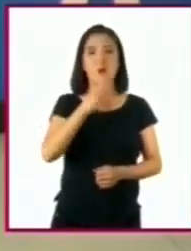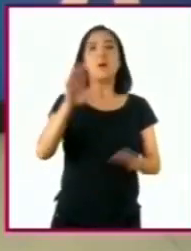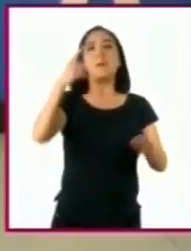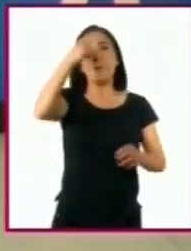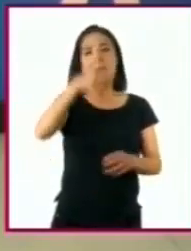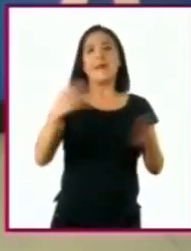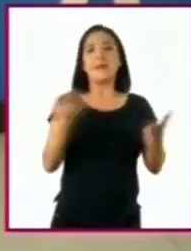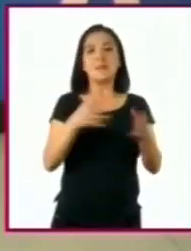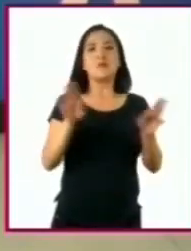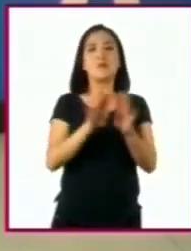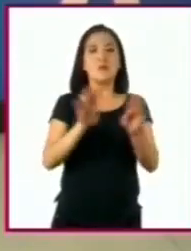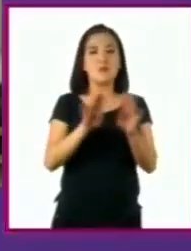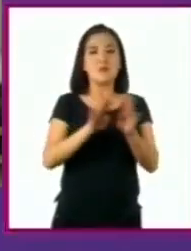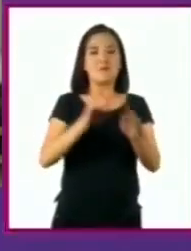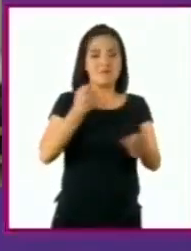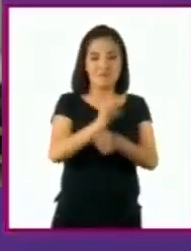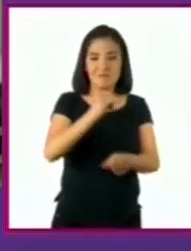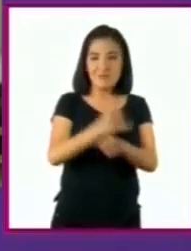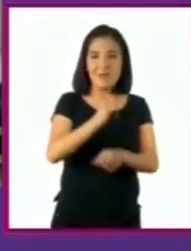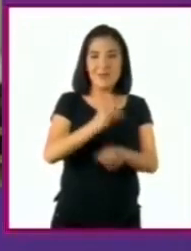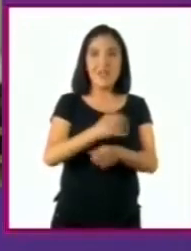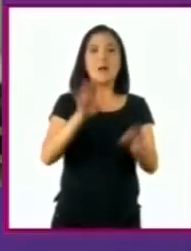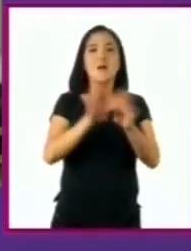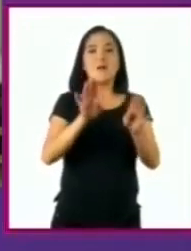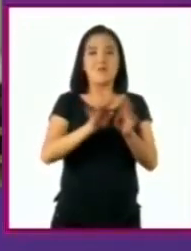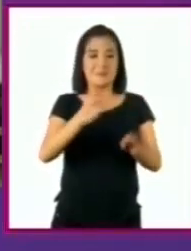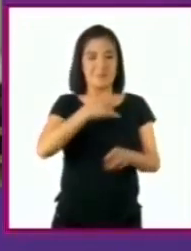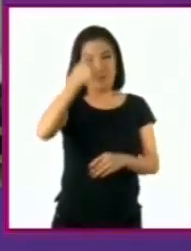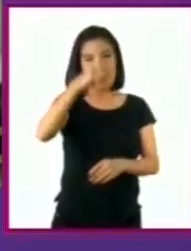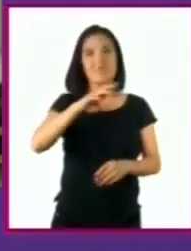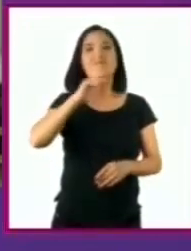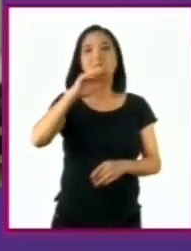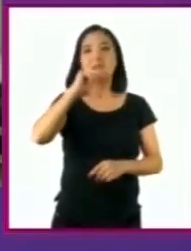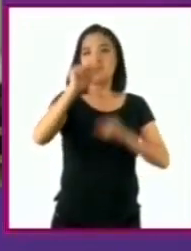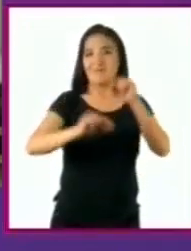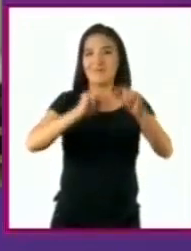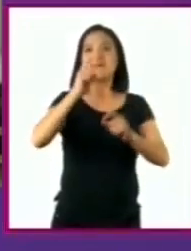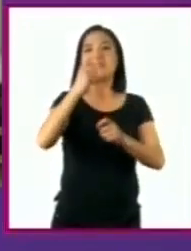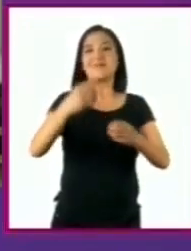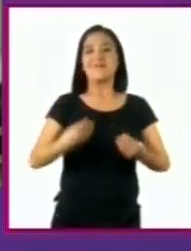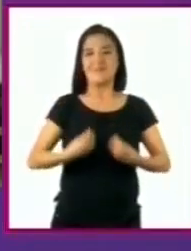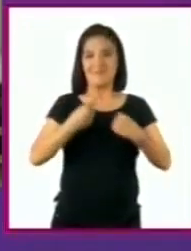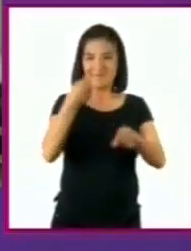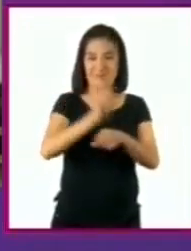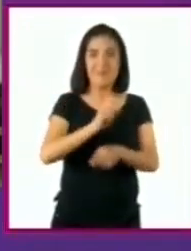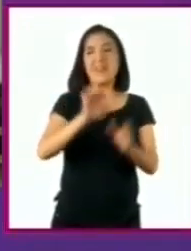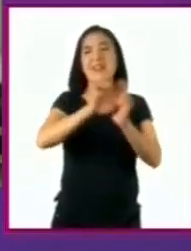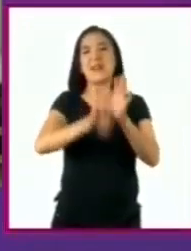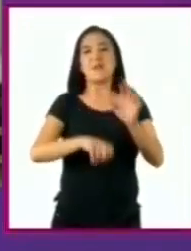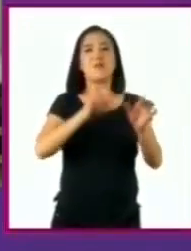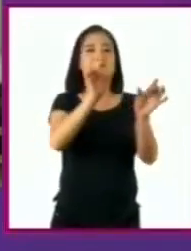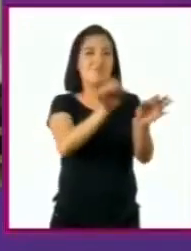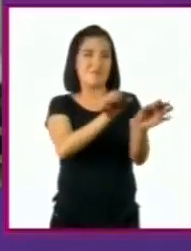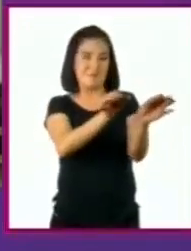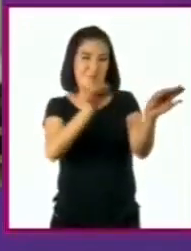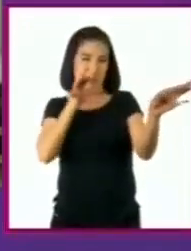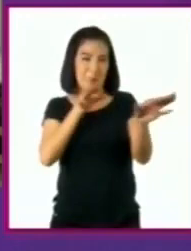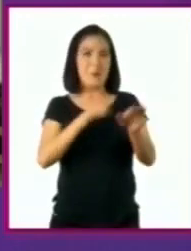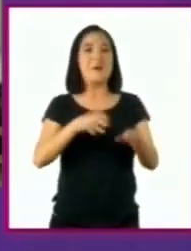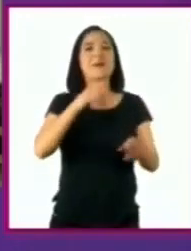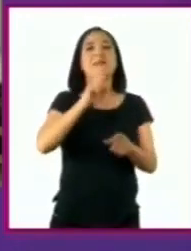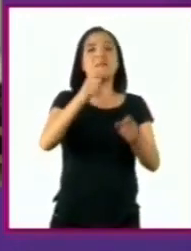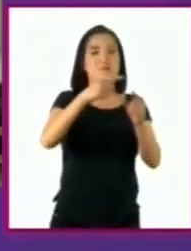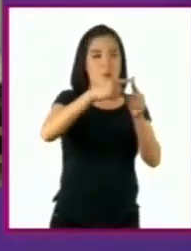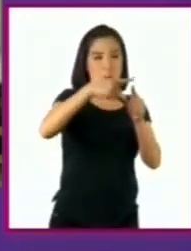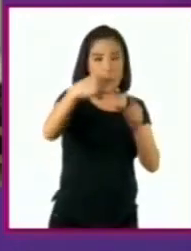objetos e instrumentos que les permitieran mejorar su vida diaria. Por ejemplo, lanzas, flechas